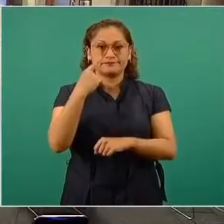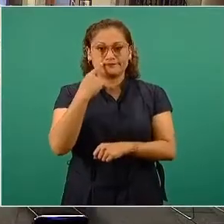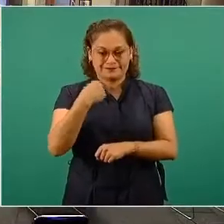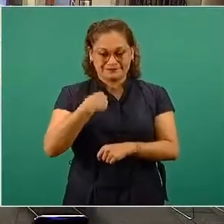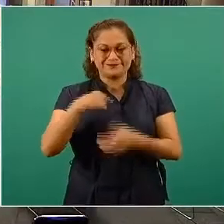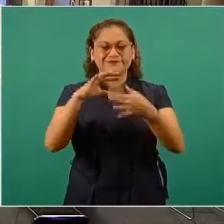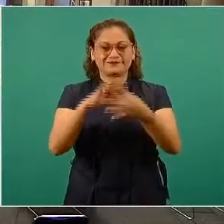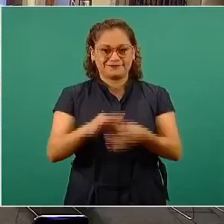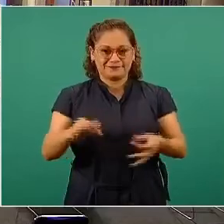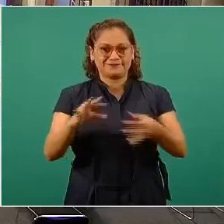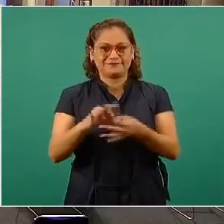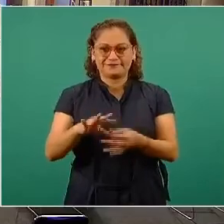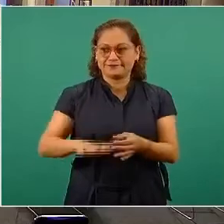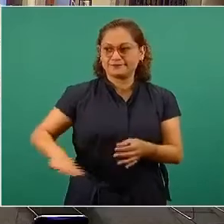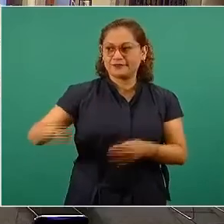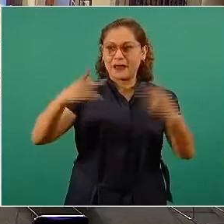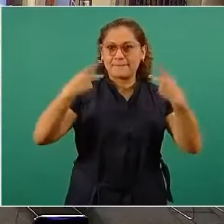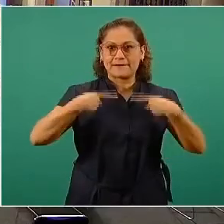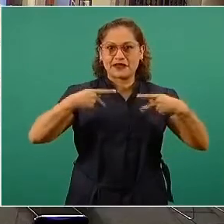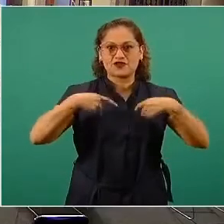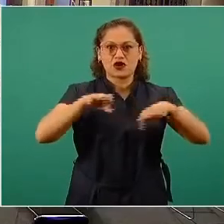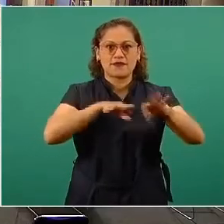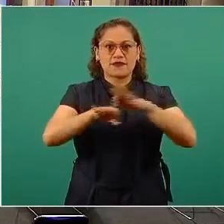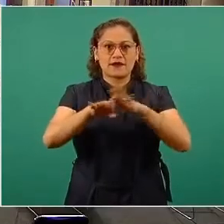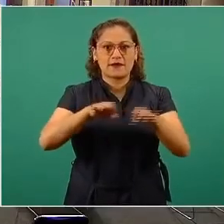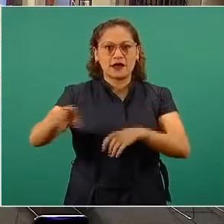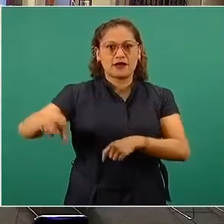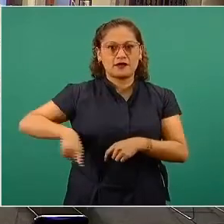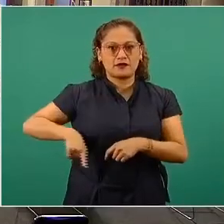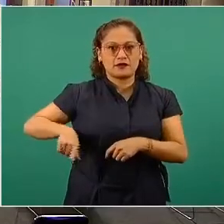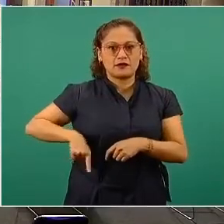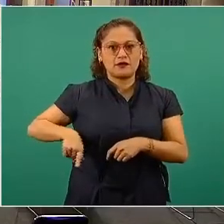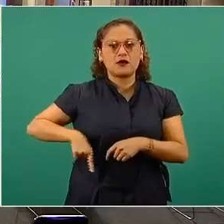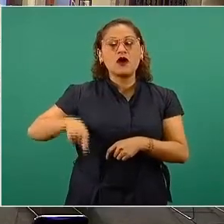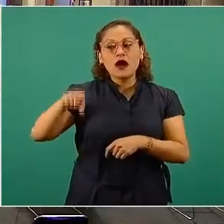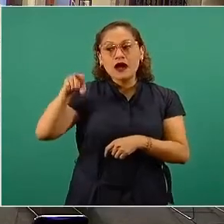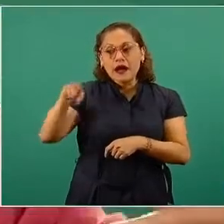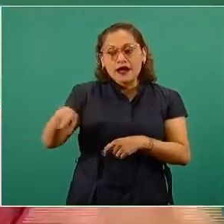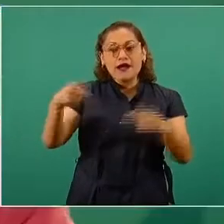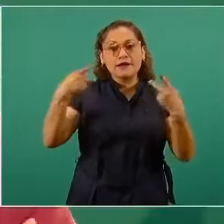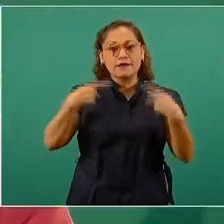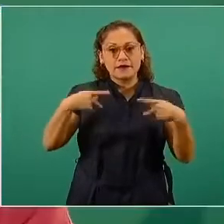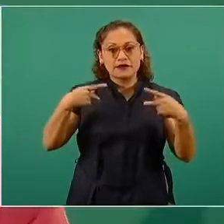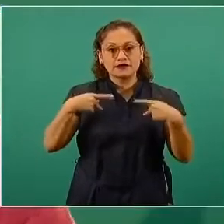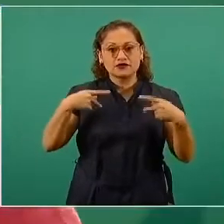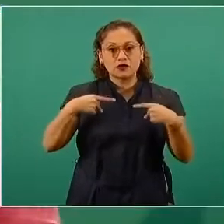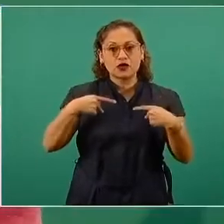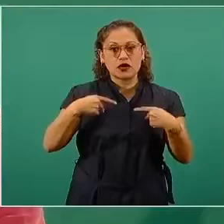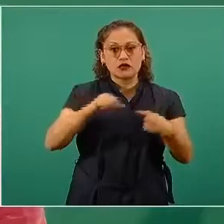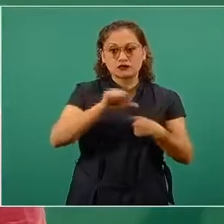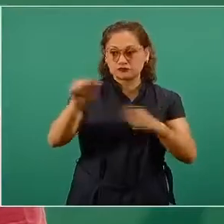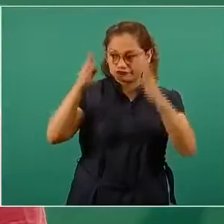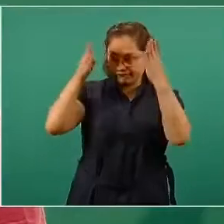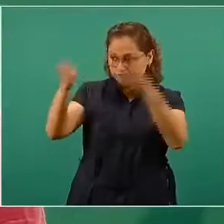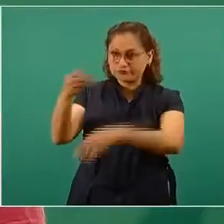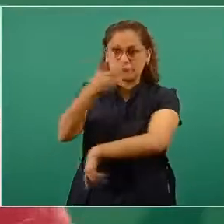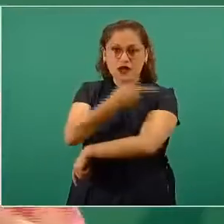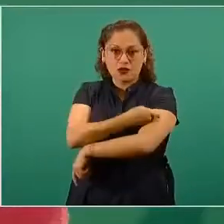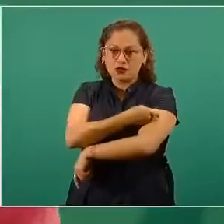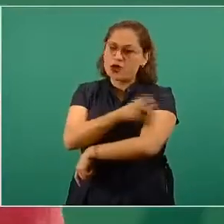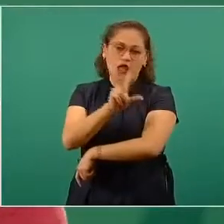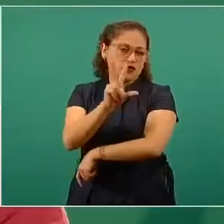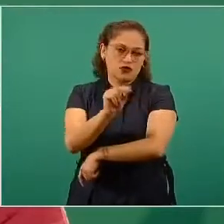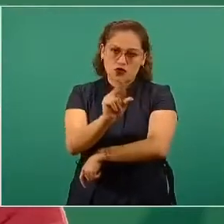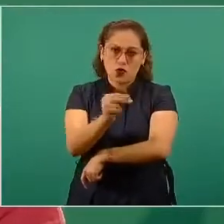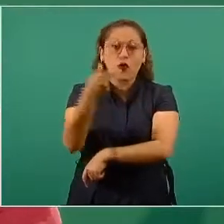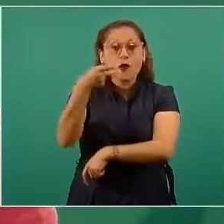servidores y servidoras de la nación no son una población blanco del esquema de vacunación. Es la protección de quien realiza la vacunación,